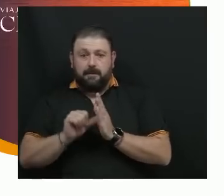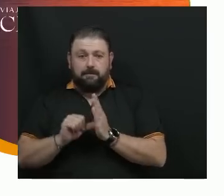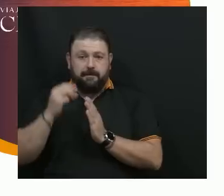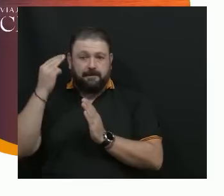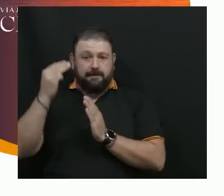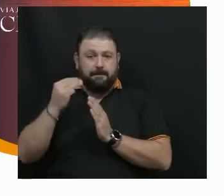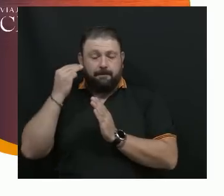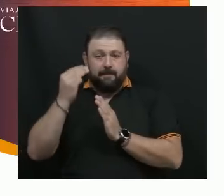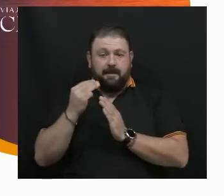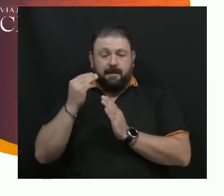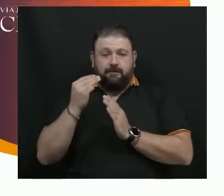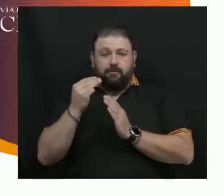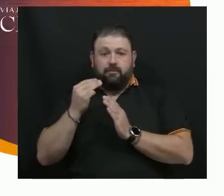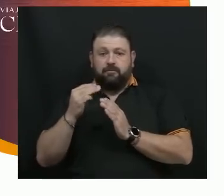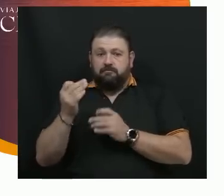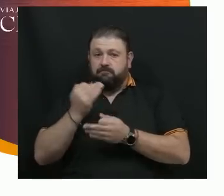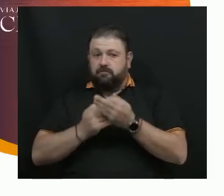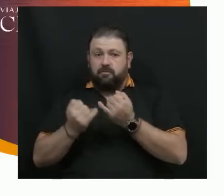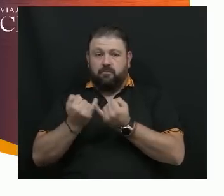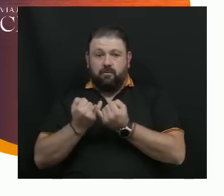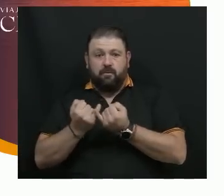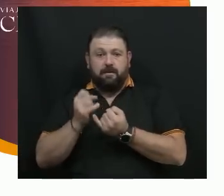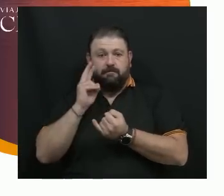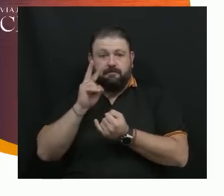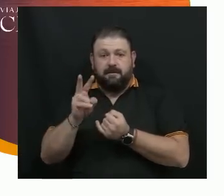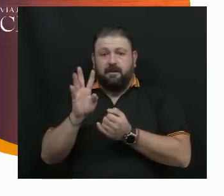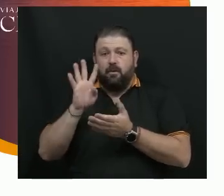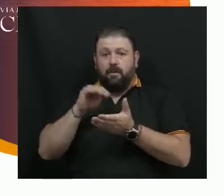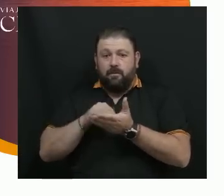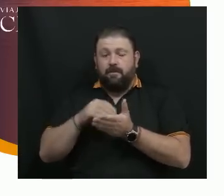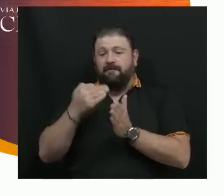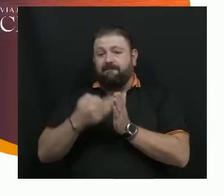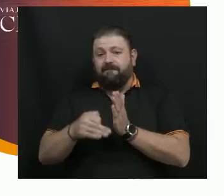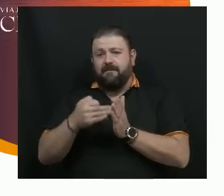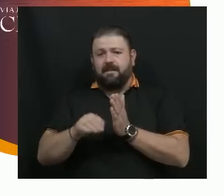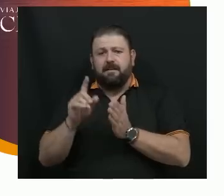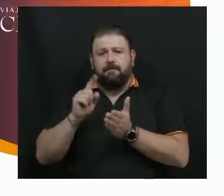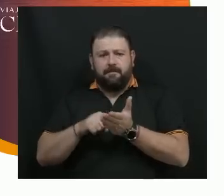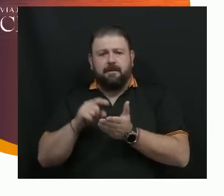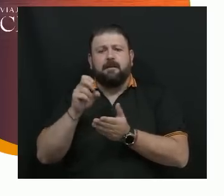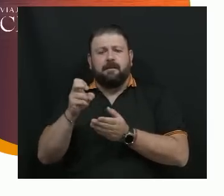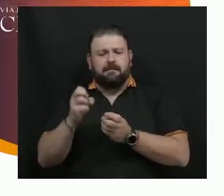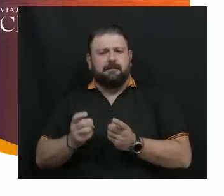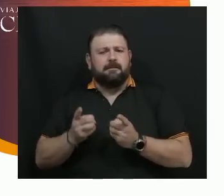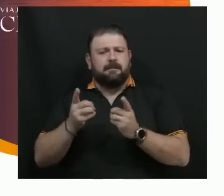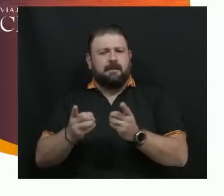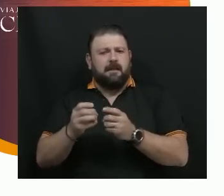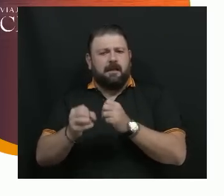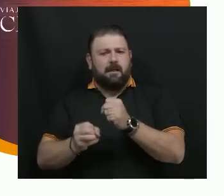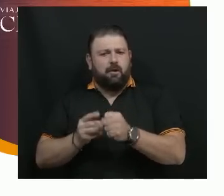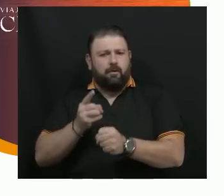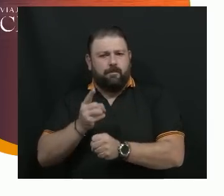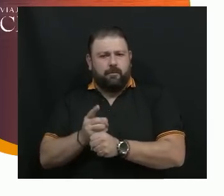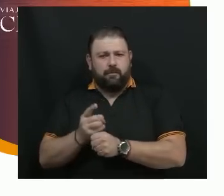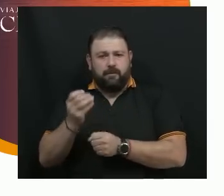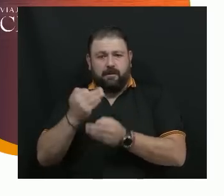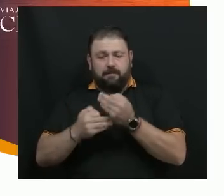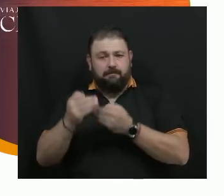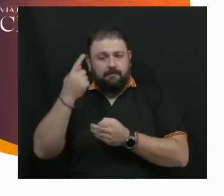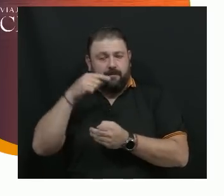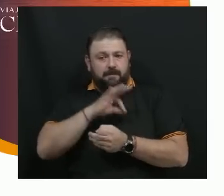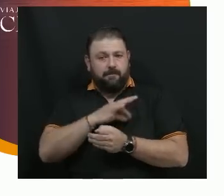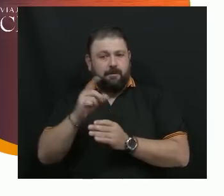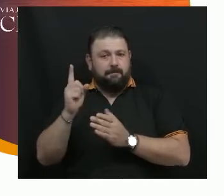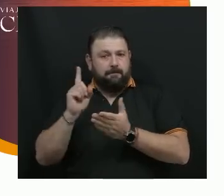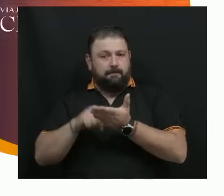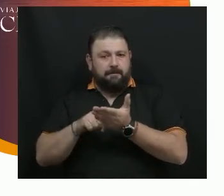era de 5,000 puntos y realizaste 4,000, o sea, te faltaron 1,000, te vamos a dar la oportunidad de que en abril nos repongas esos 1,000. Ahora tu meta,